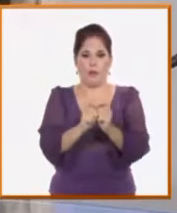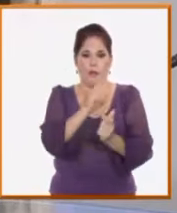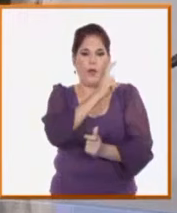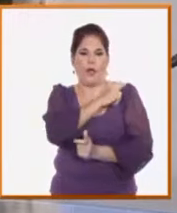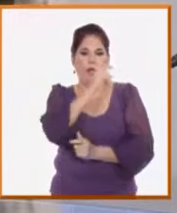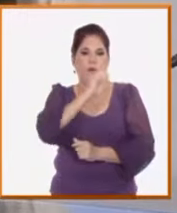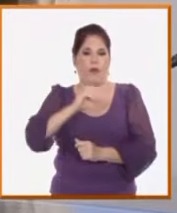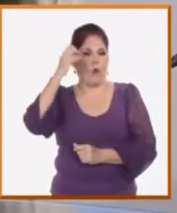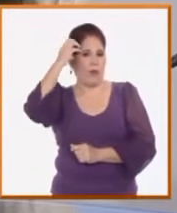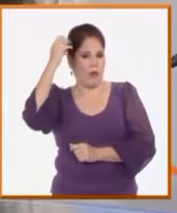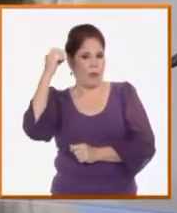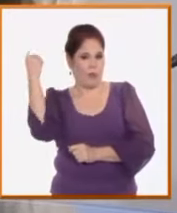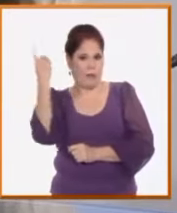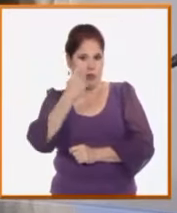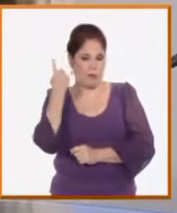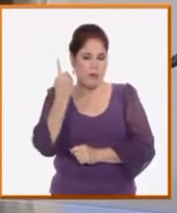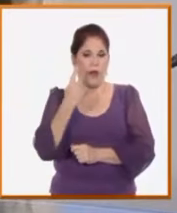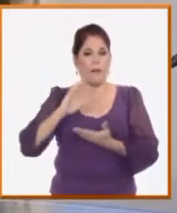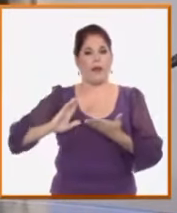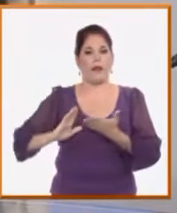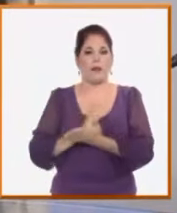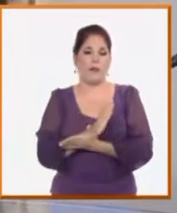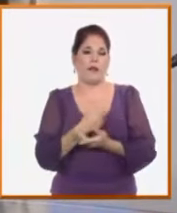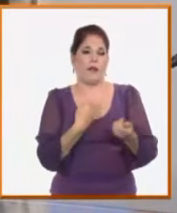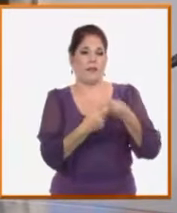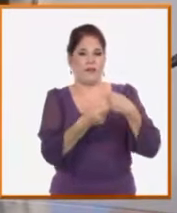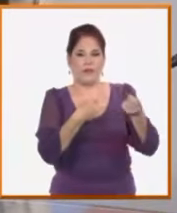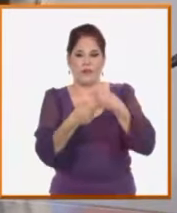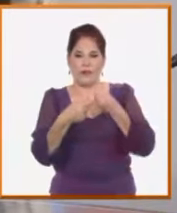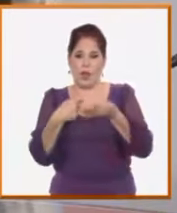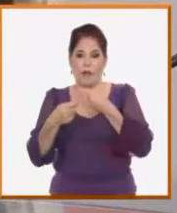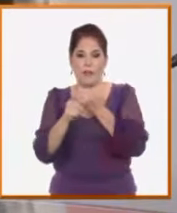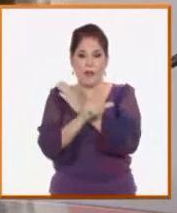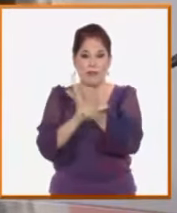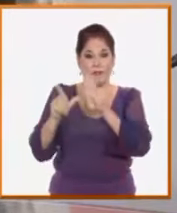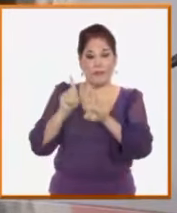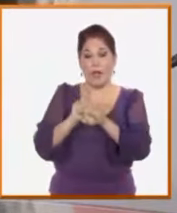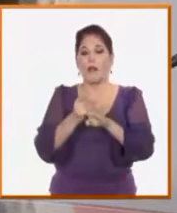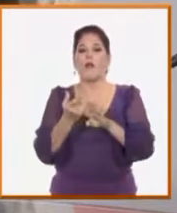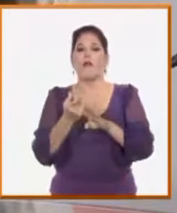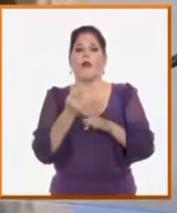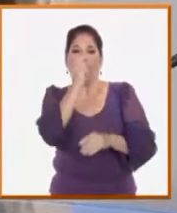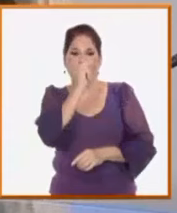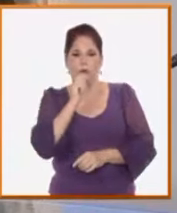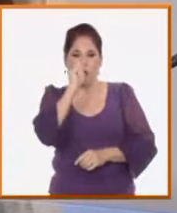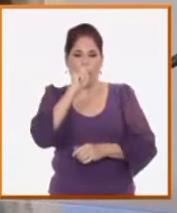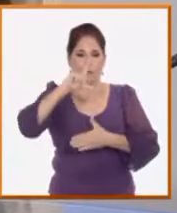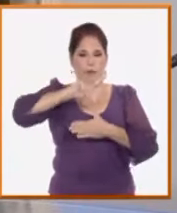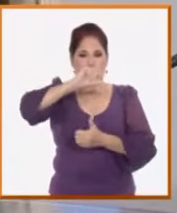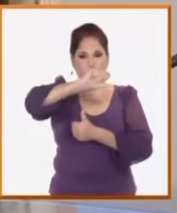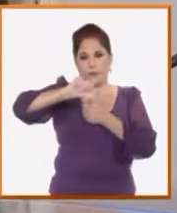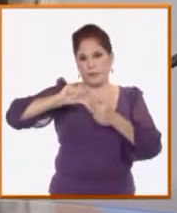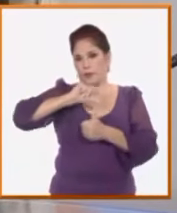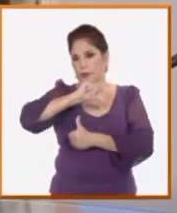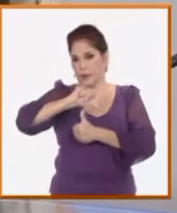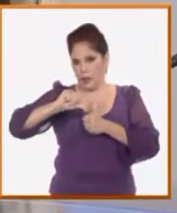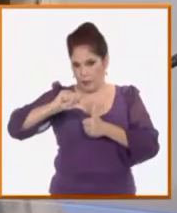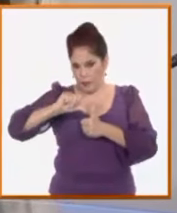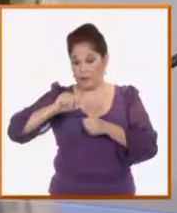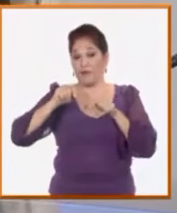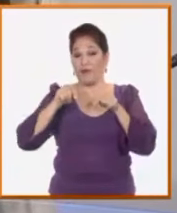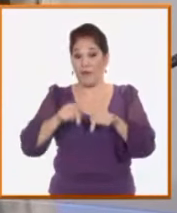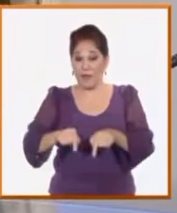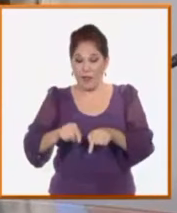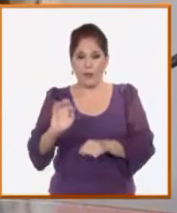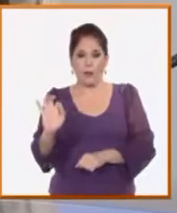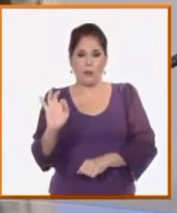organismos nacionales encargados de combatir el tráfico de droga en el área de América Latina y el Caribe on lea como